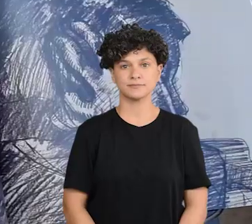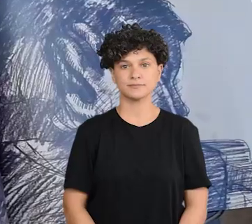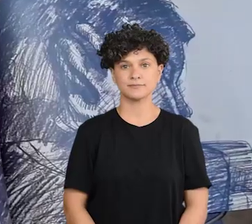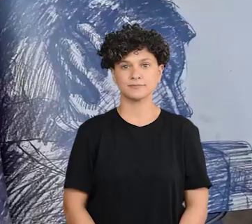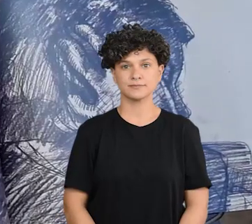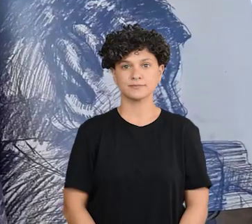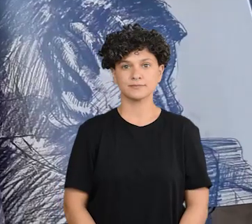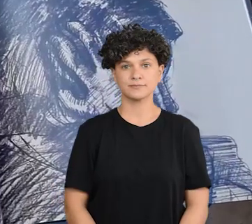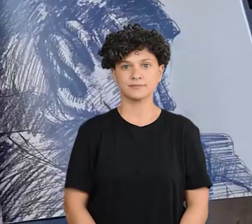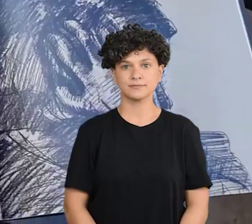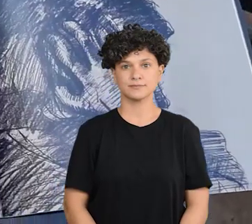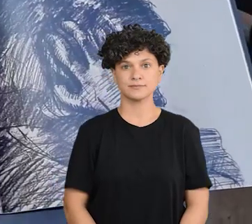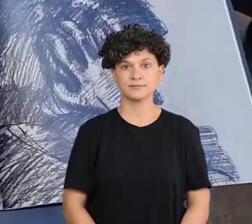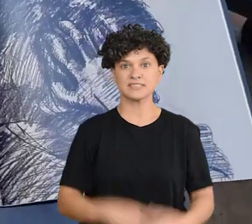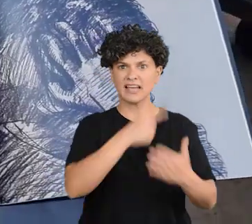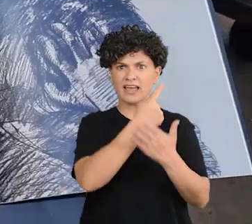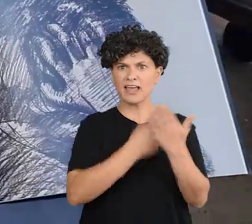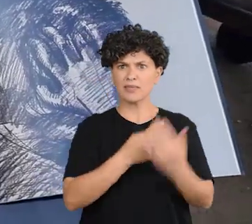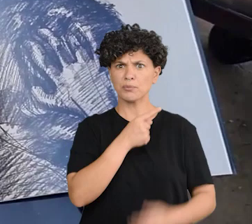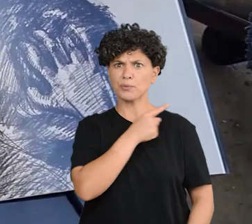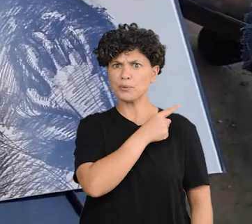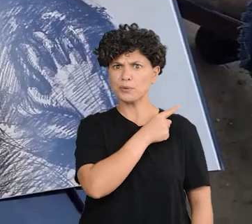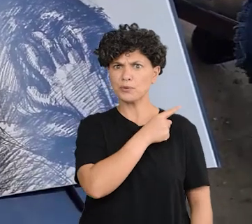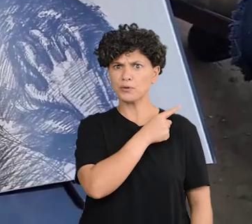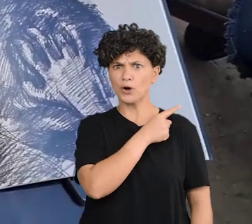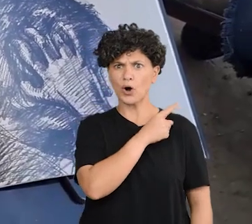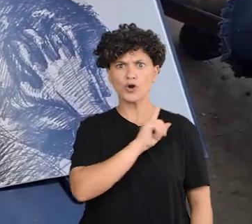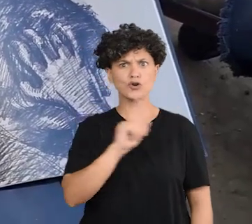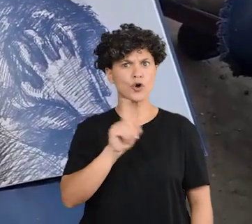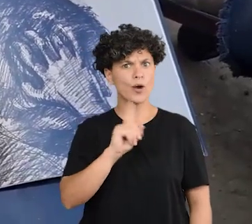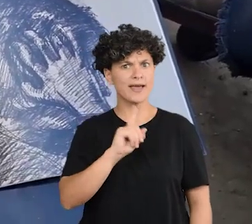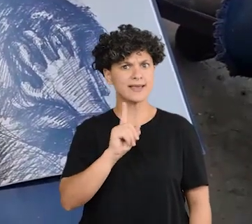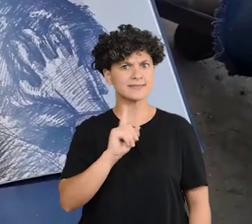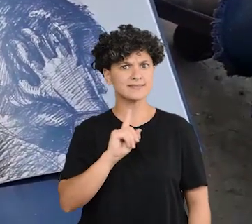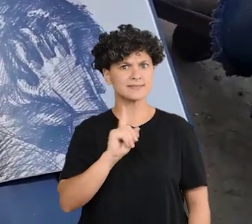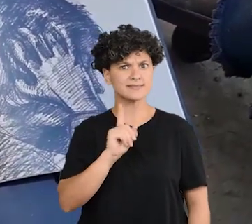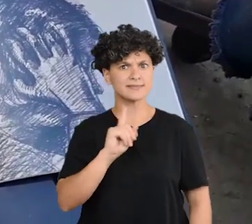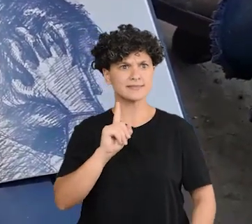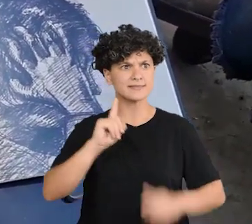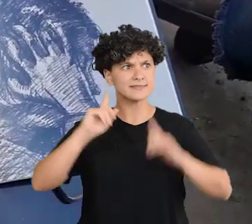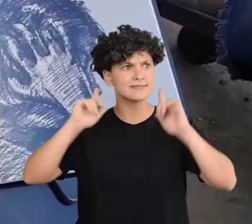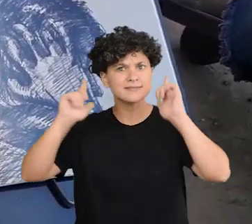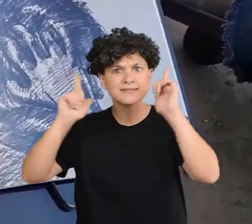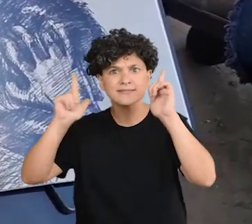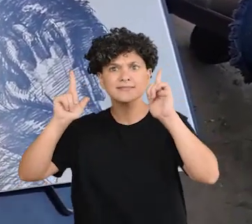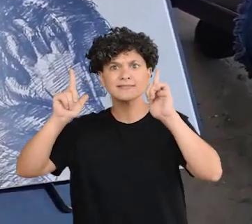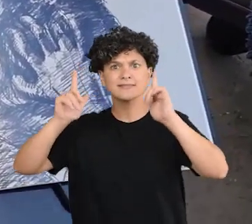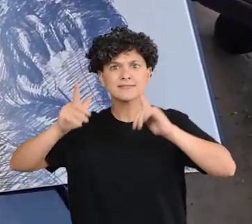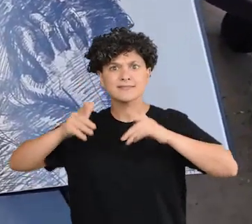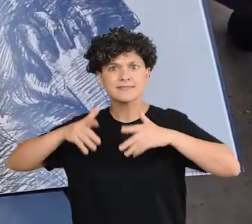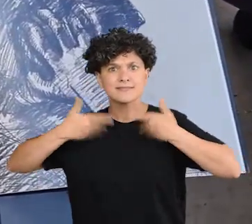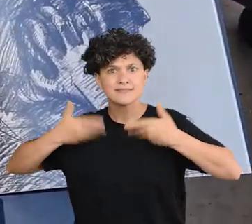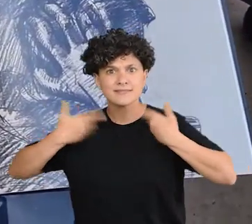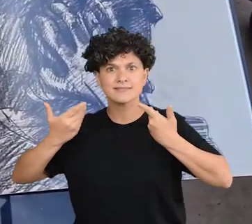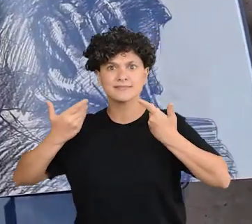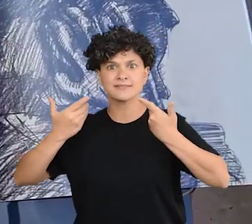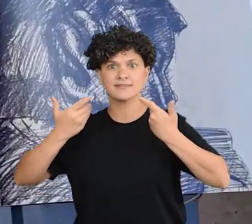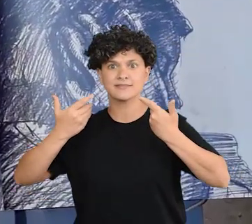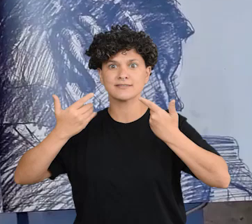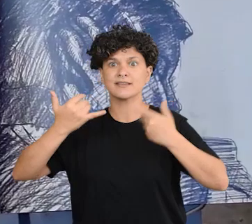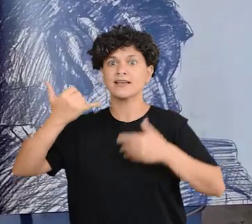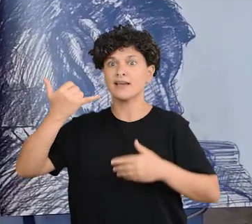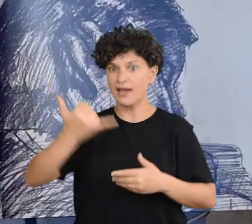dibujo. ¿Qué hace este dibujo que no es lo festivo?